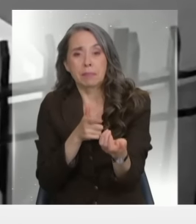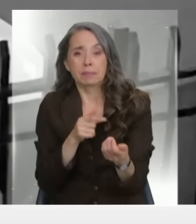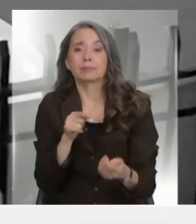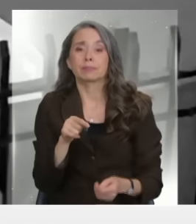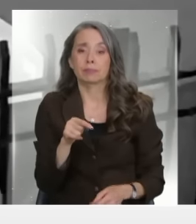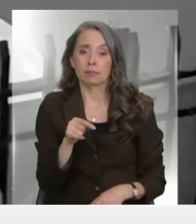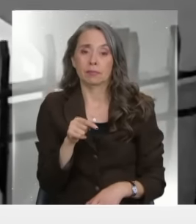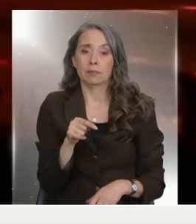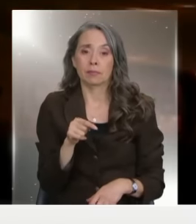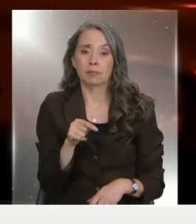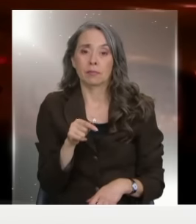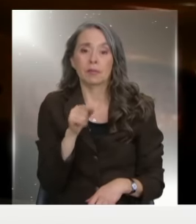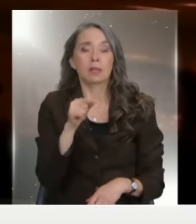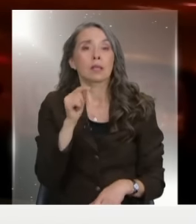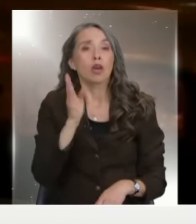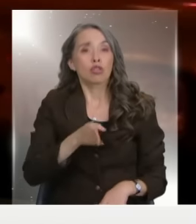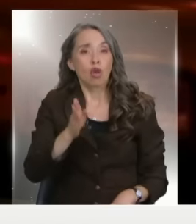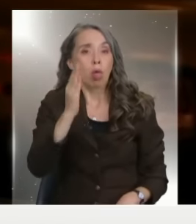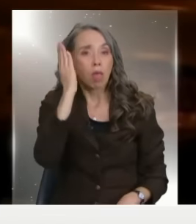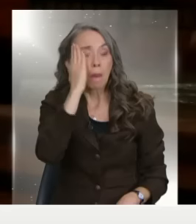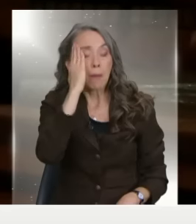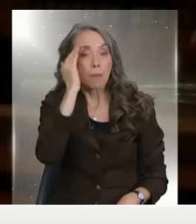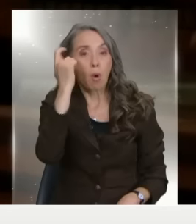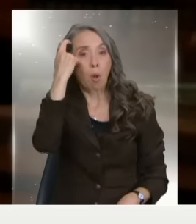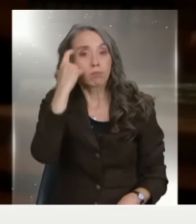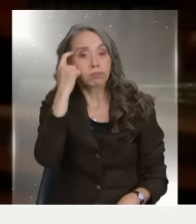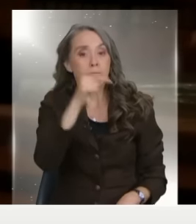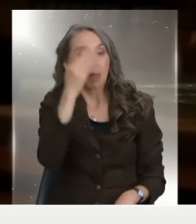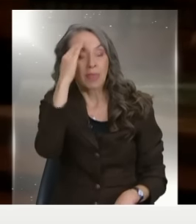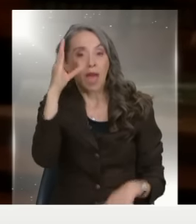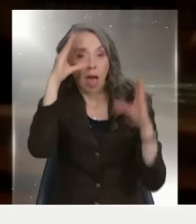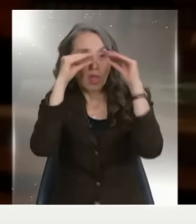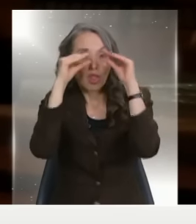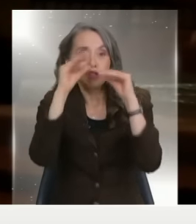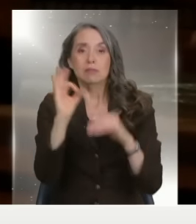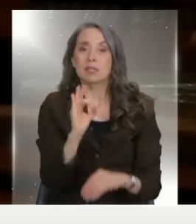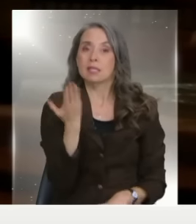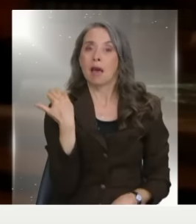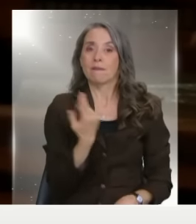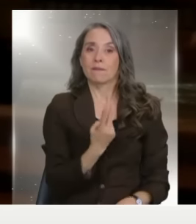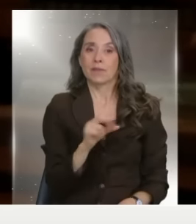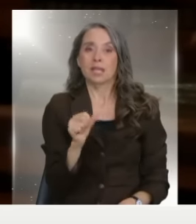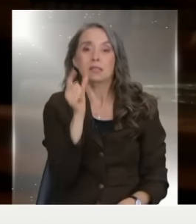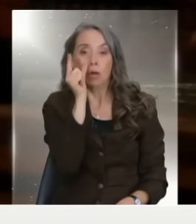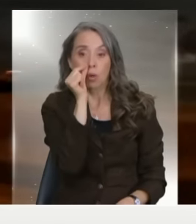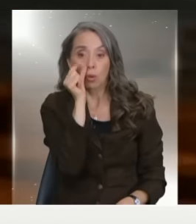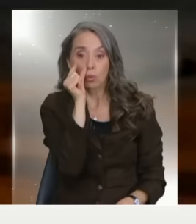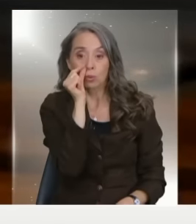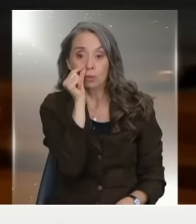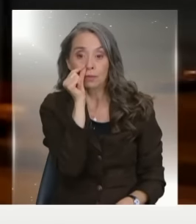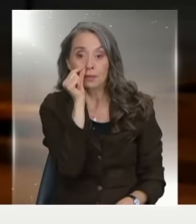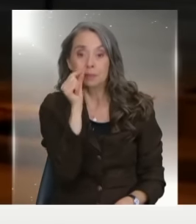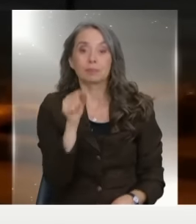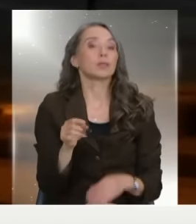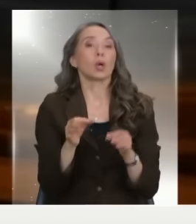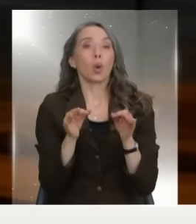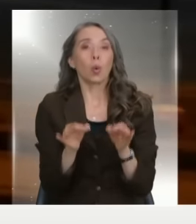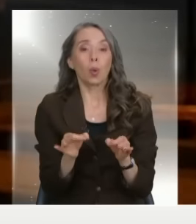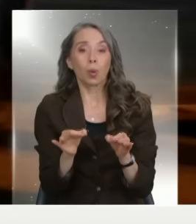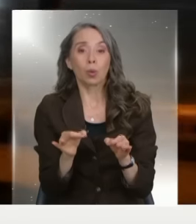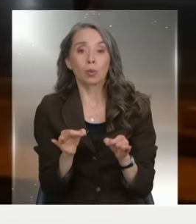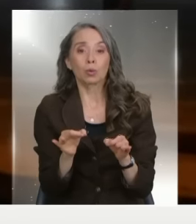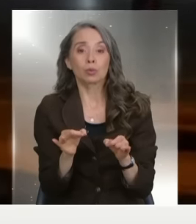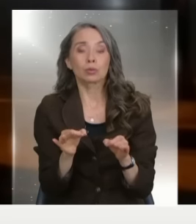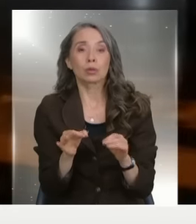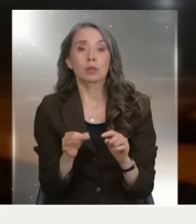Este día todavía no se borra de la memoria de los vecinos. Noche del sábado 26 de octubre. Este fue el momento exacto